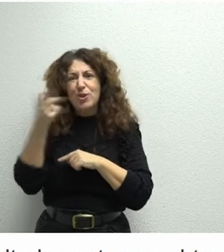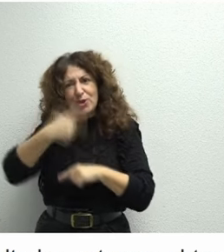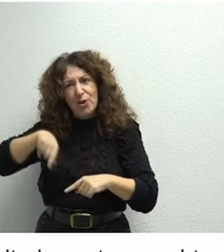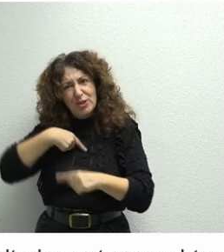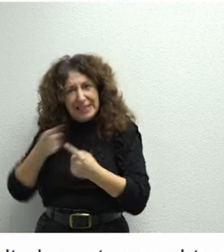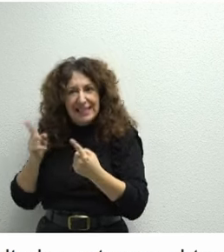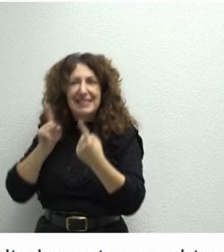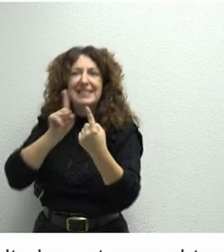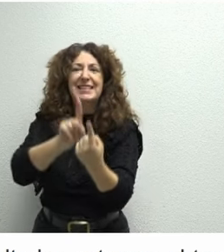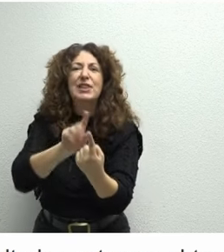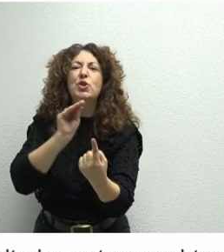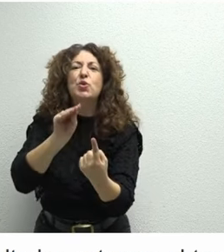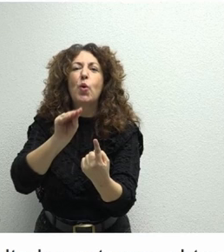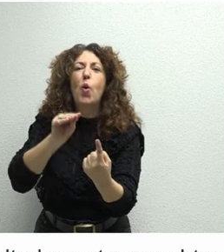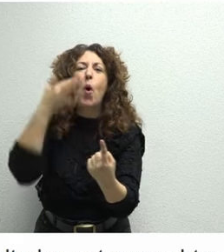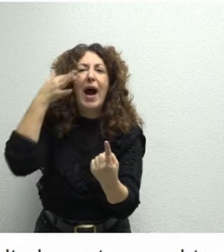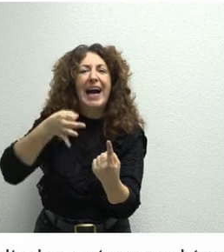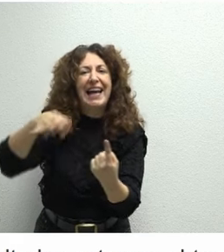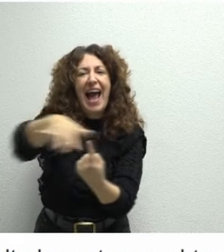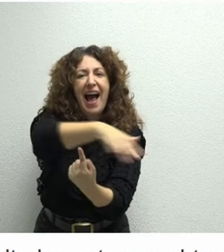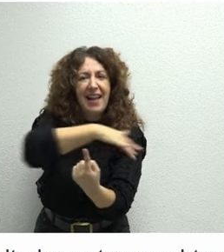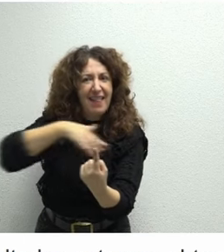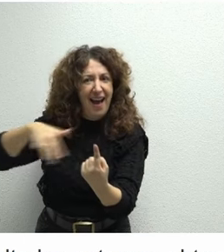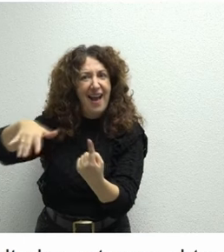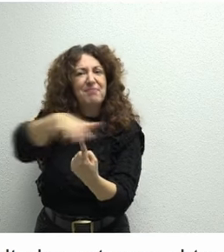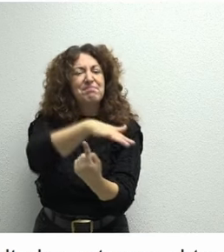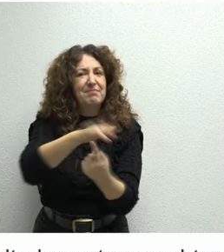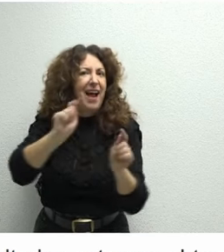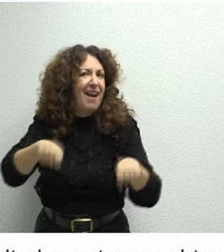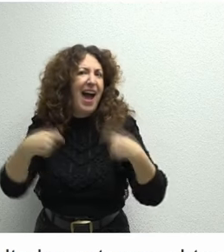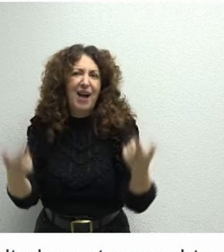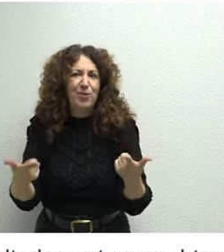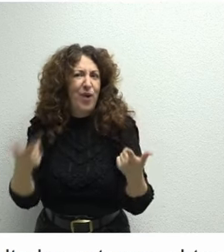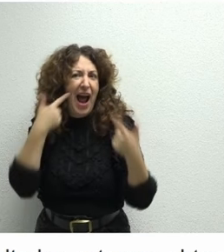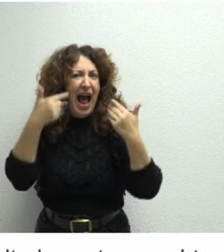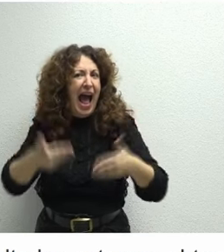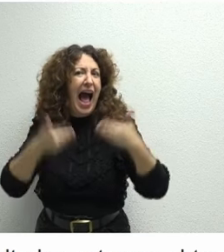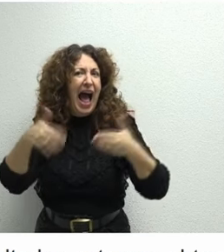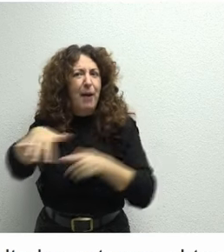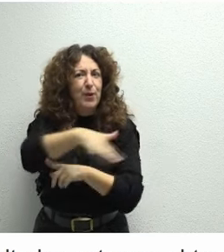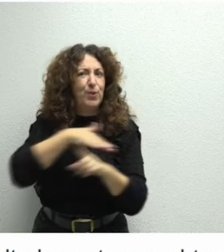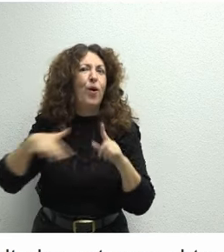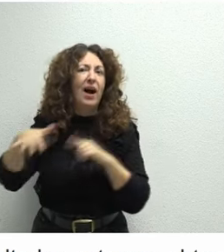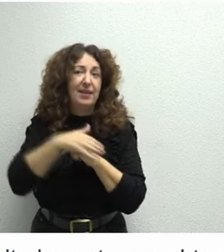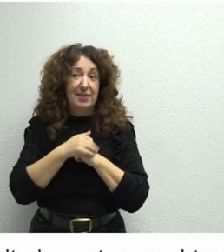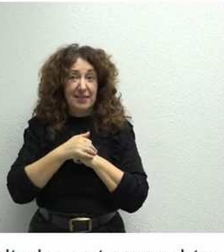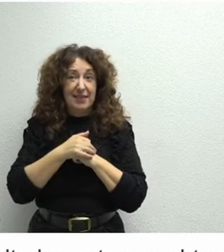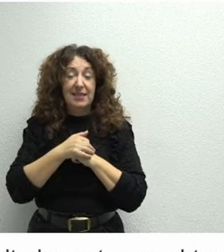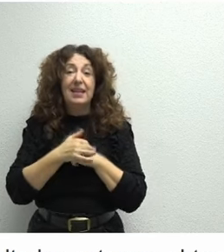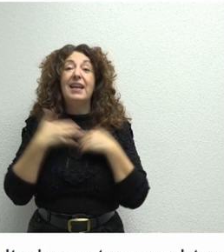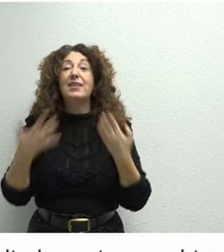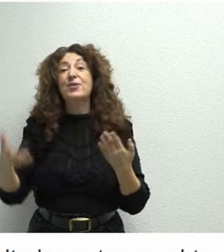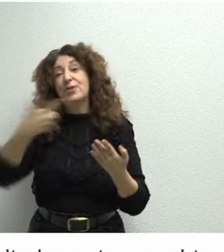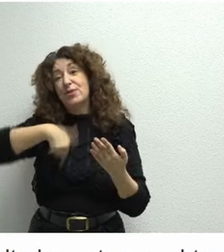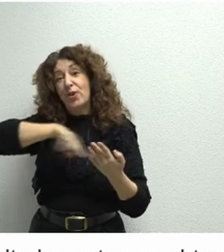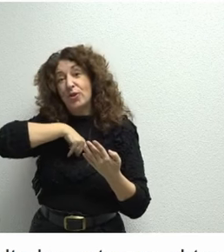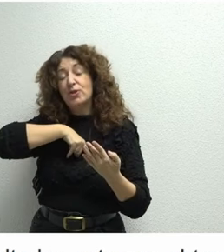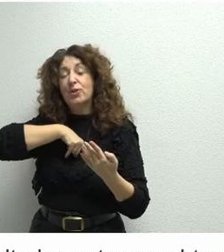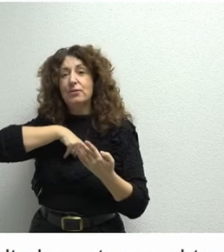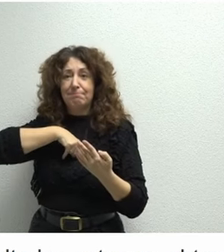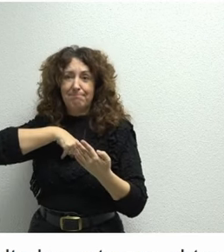realidad es un espacio habitual y natural no evidentemente Bueno pues todos somos conscientes de que